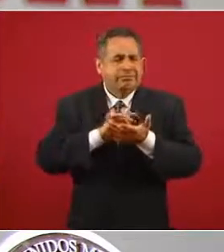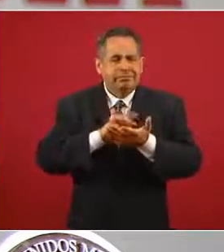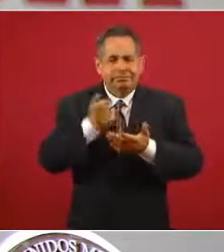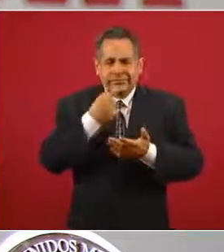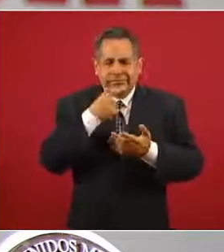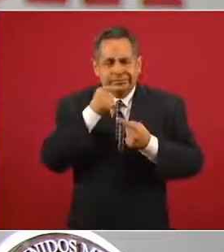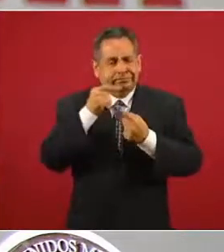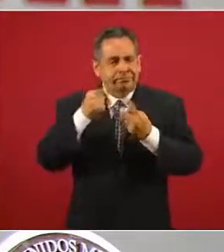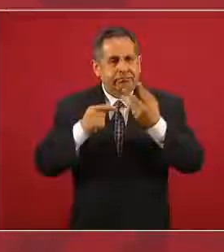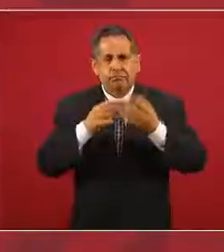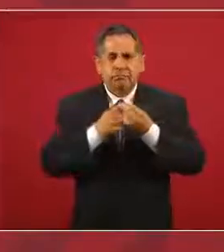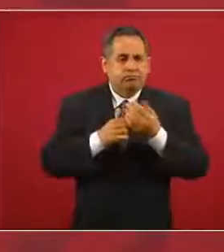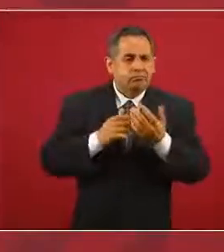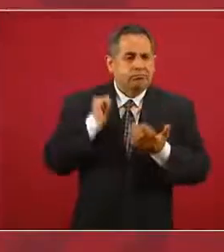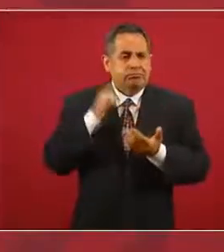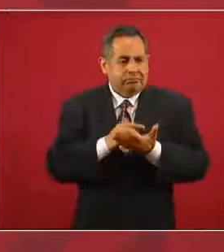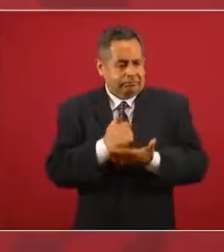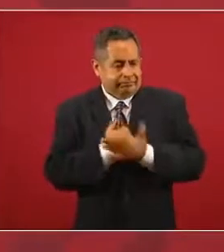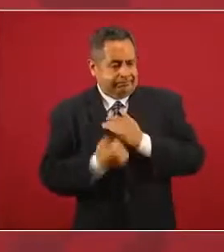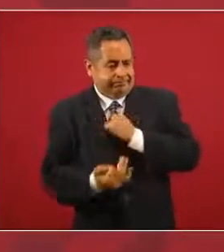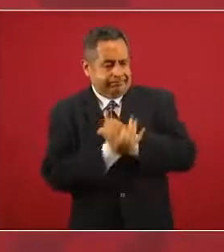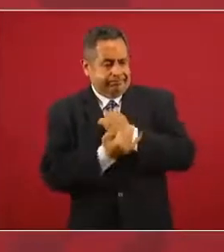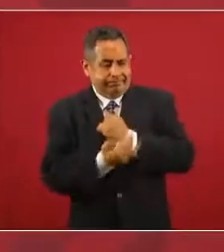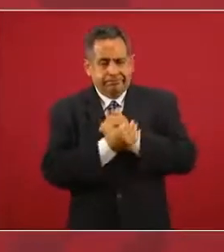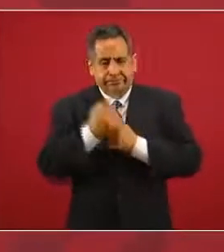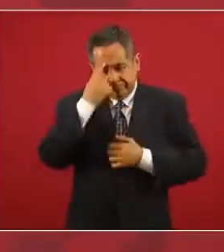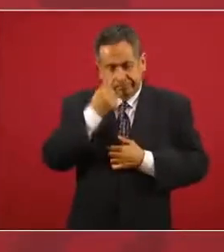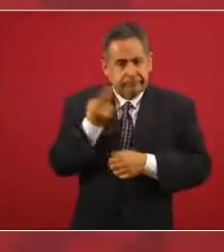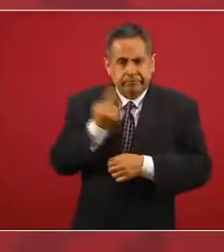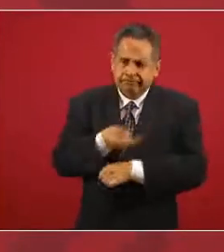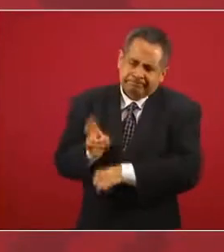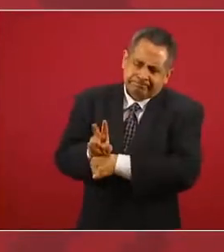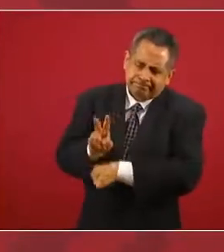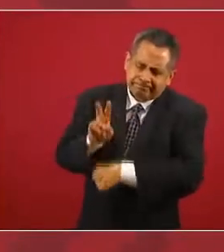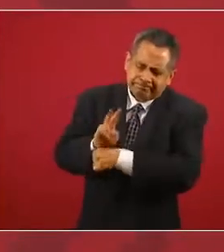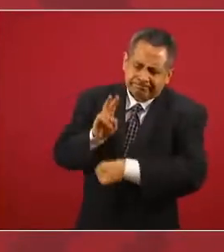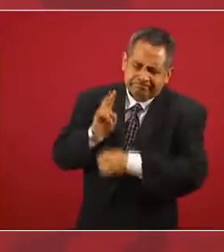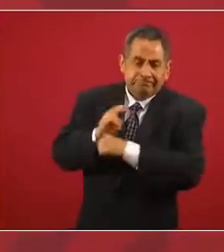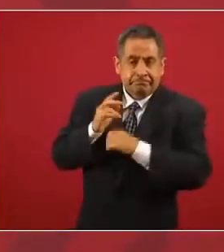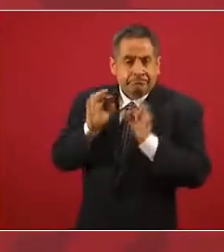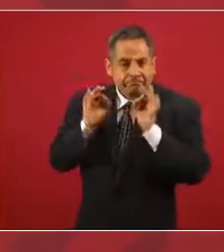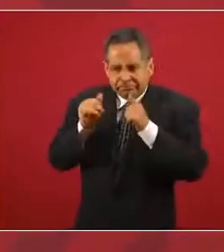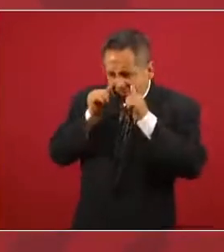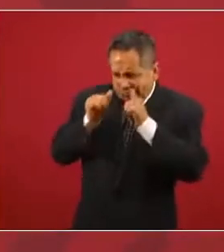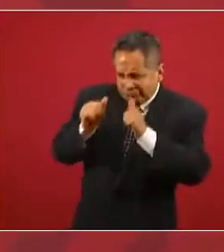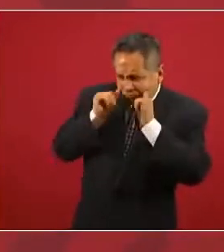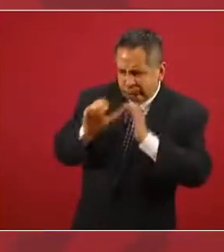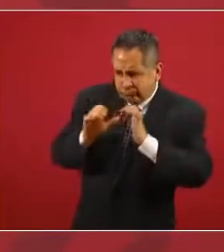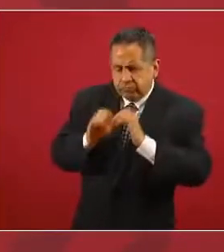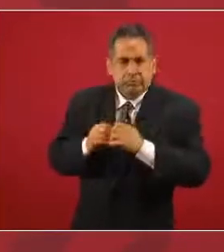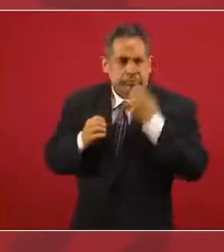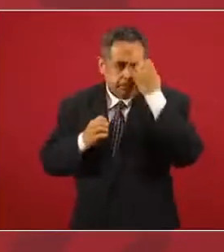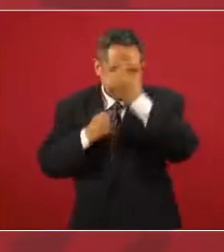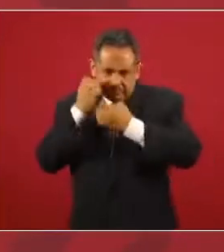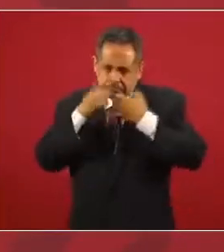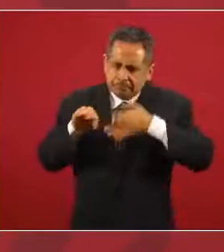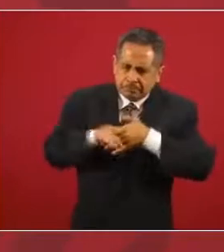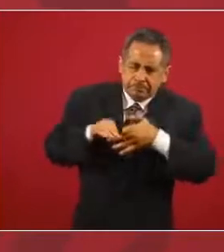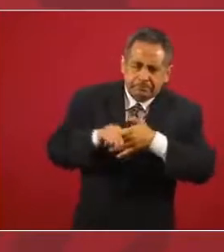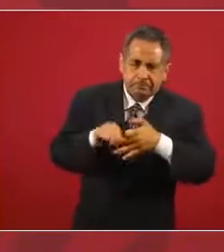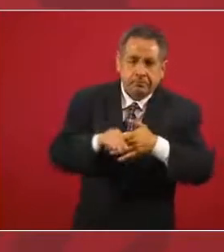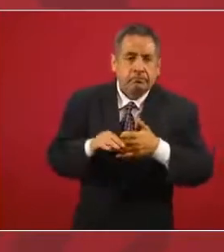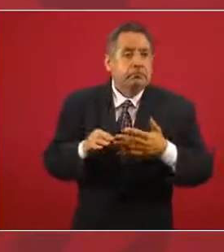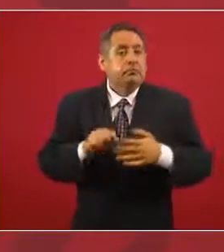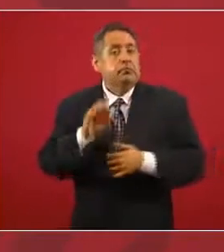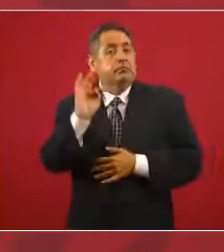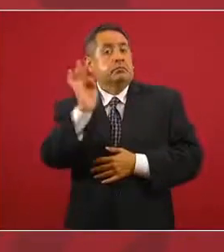de soporte o de ayuda, que necesitan una vigilancia estrecha, que necesitan recursos diagnósticos y por lo tanto